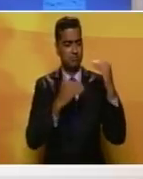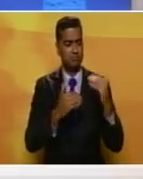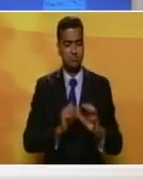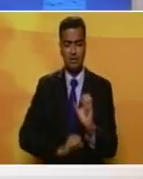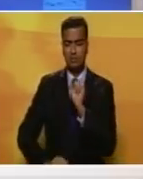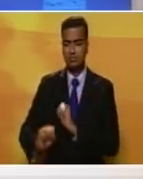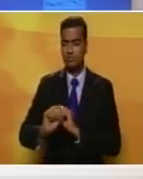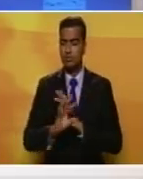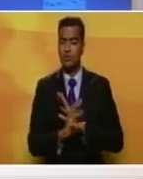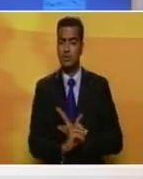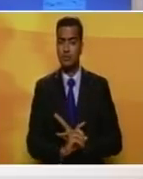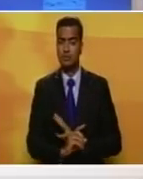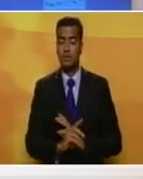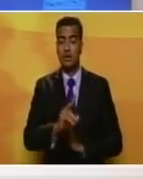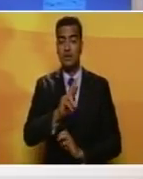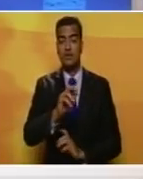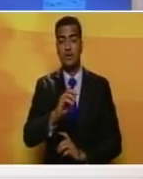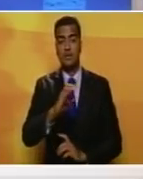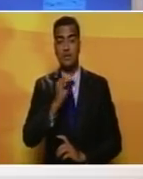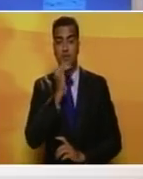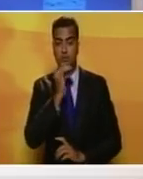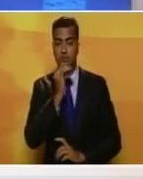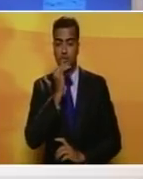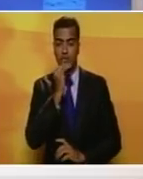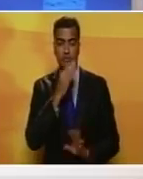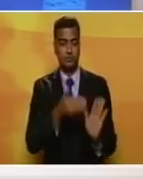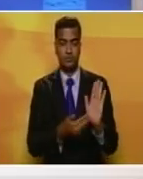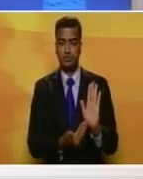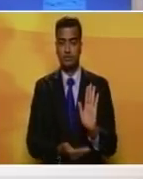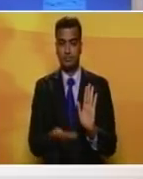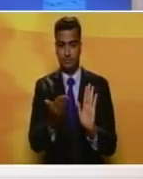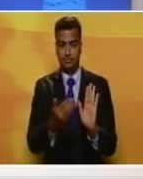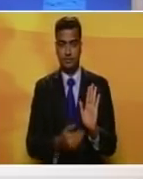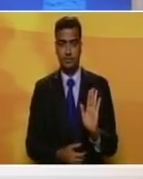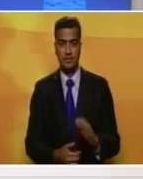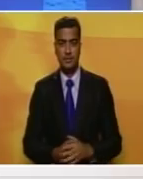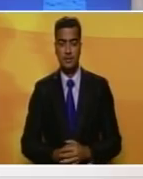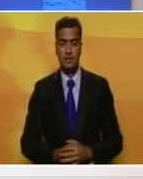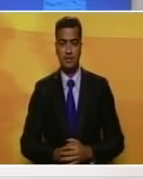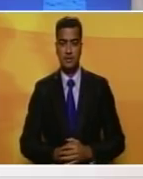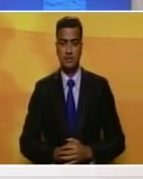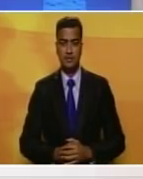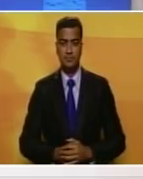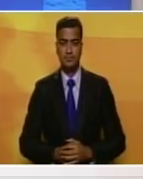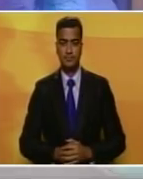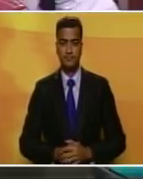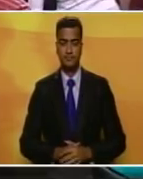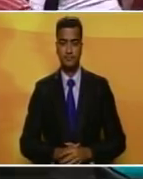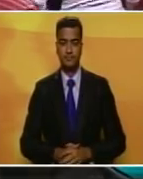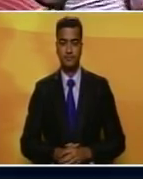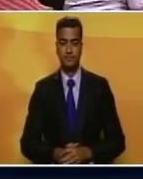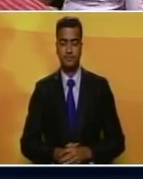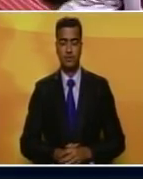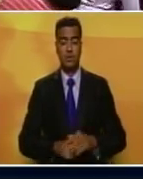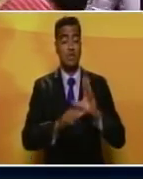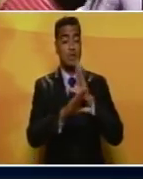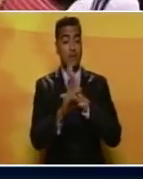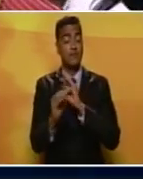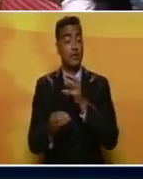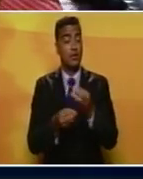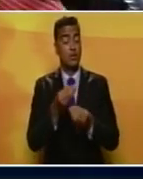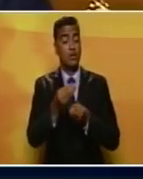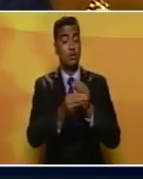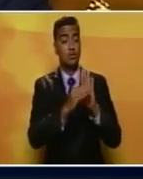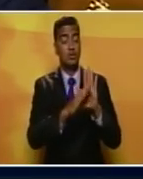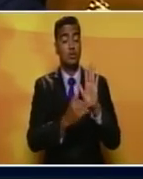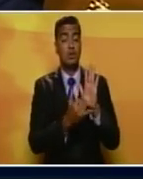El presidente de la Comisión de Trabajadores de la Asamblea Nacional Constituyente, Francisco Torrealba, aseguró que la recién aprobada Ley de Consejos Productivos